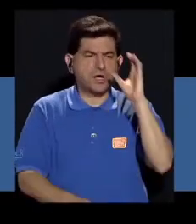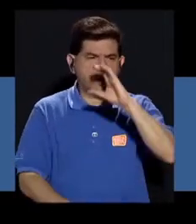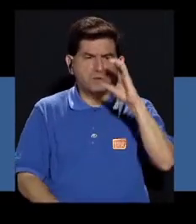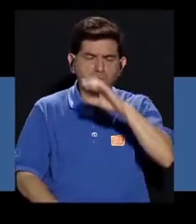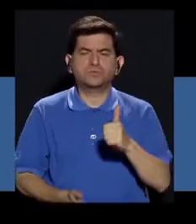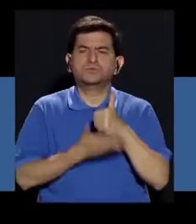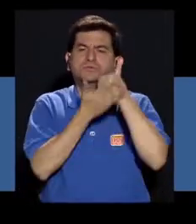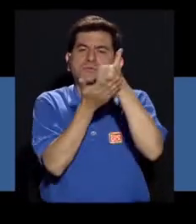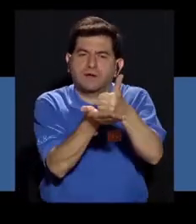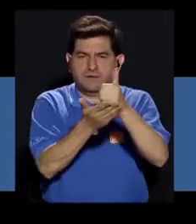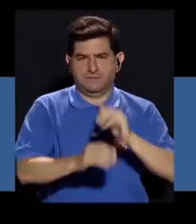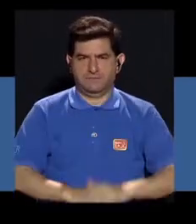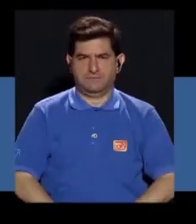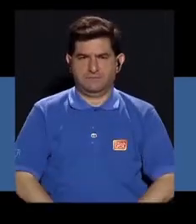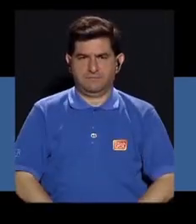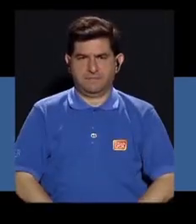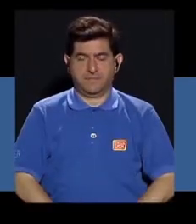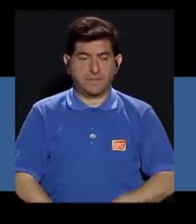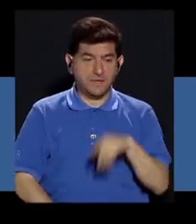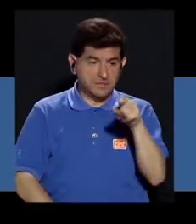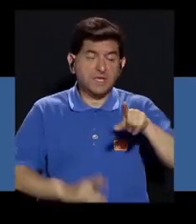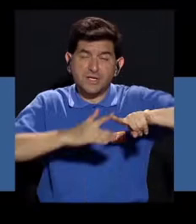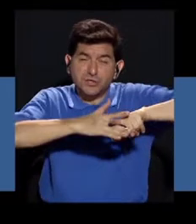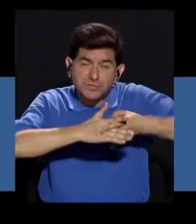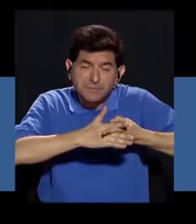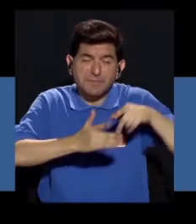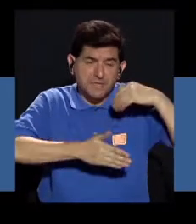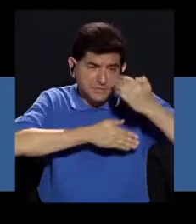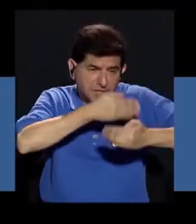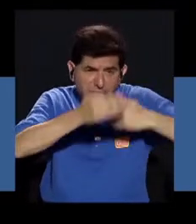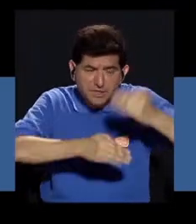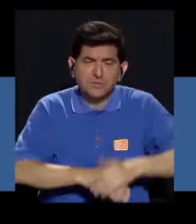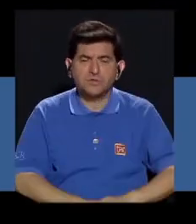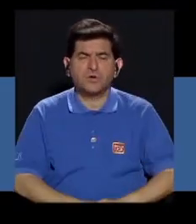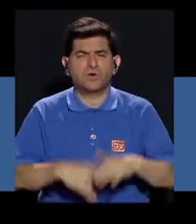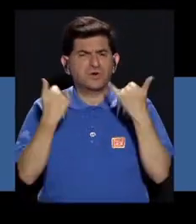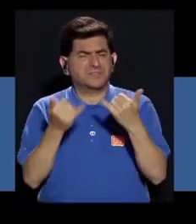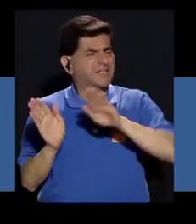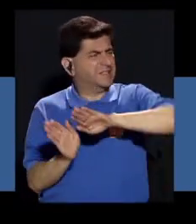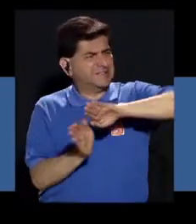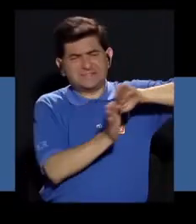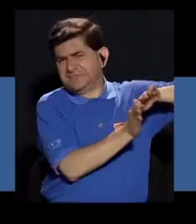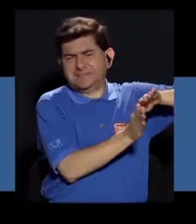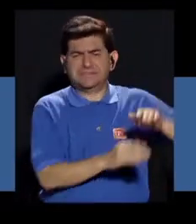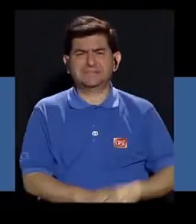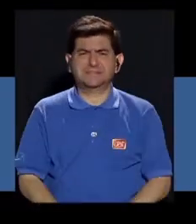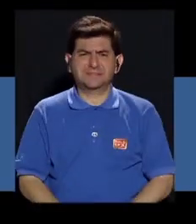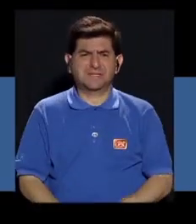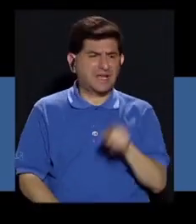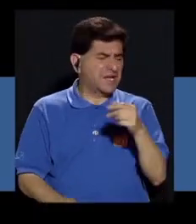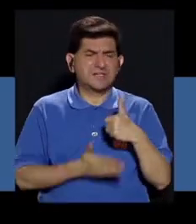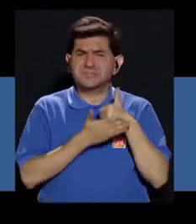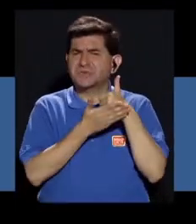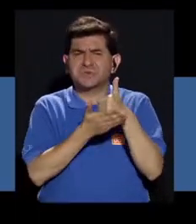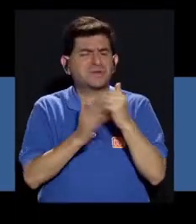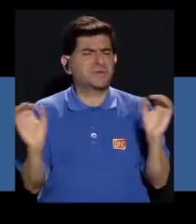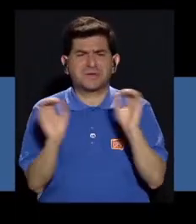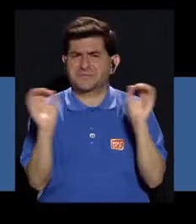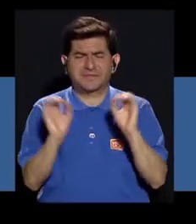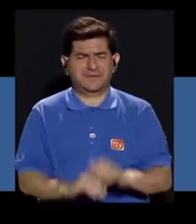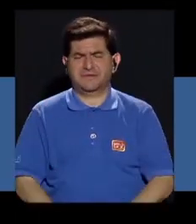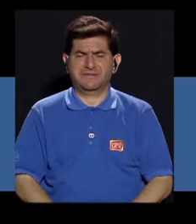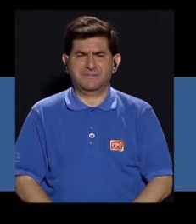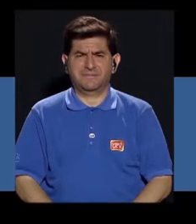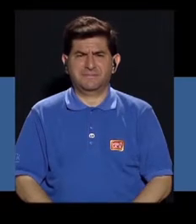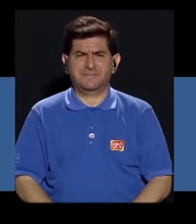ayuda, y que si lo están empezando a hacer, que lo dejen, porque no los va a llevar a ningún lado,